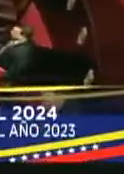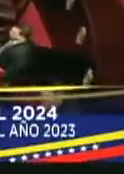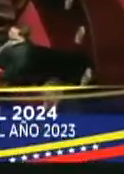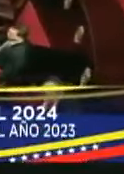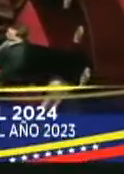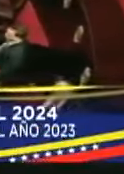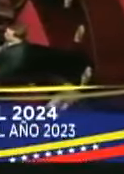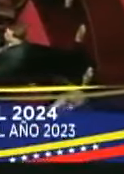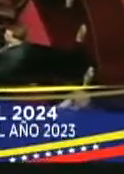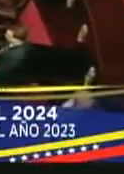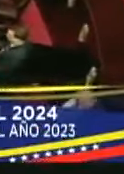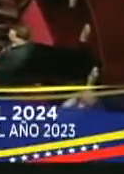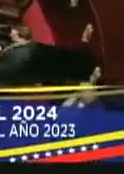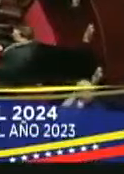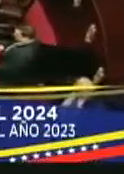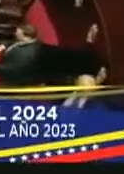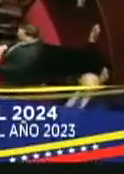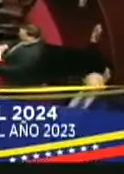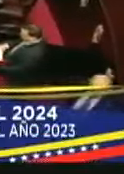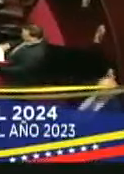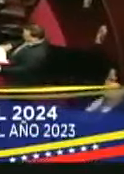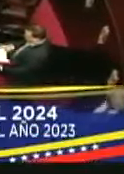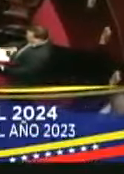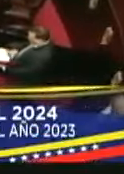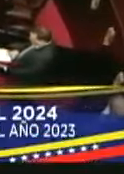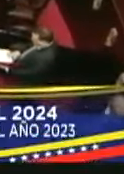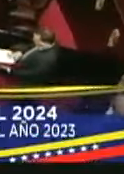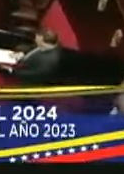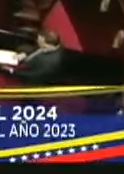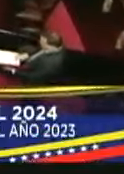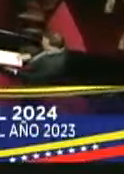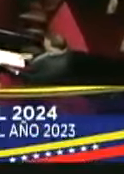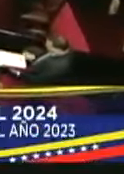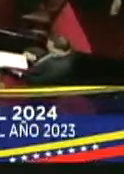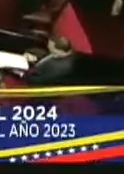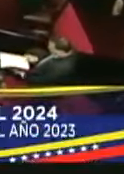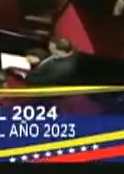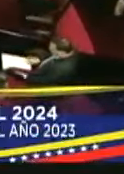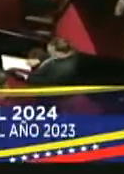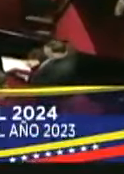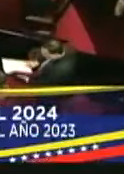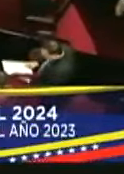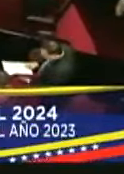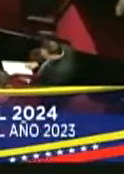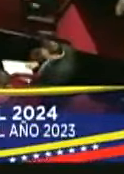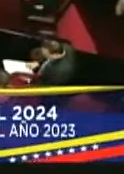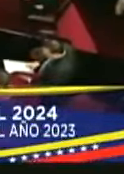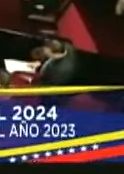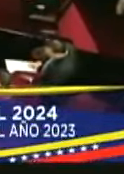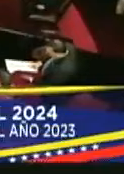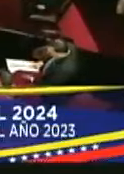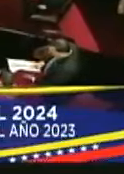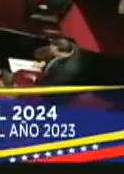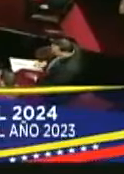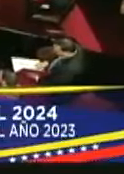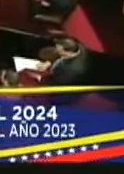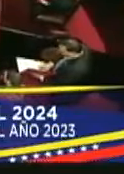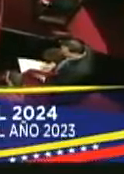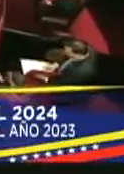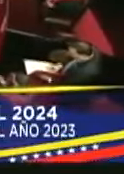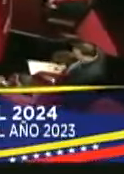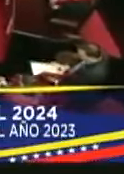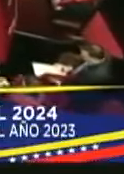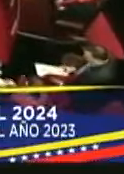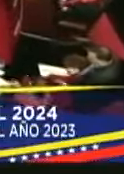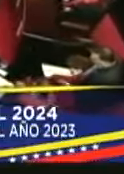váyanse magistrados y magistradas a escuchar al pueblo en las comunidades, a pedirle al pueblo su crítica y ser interpelados por